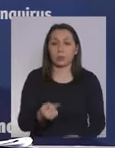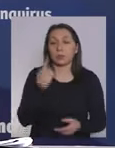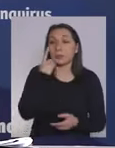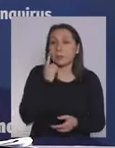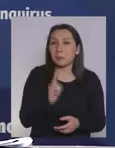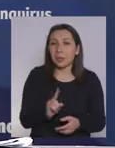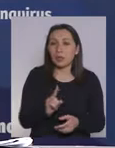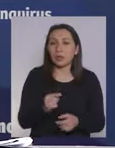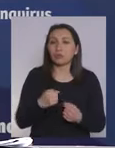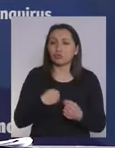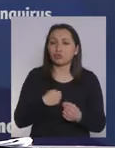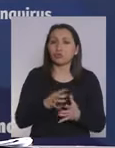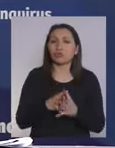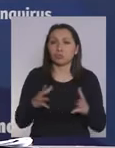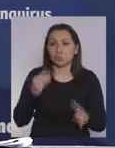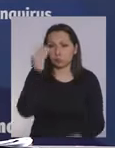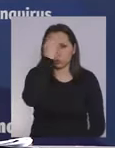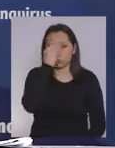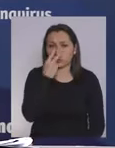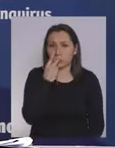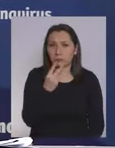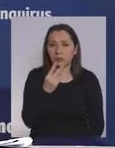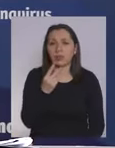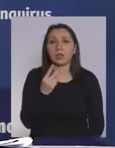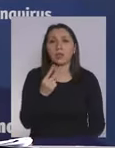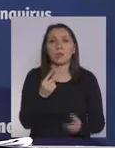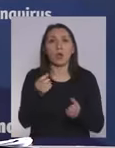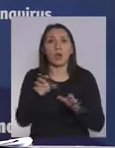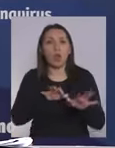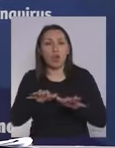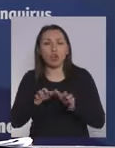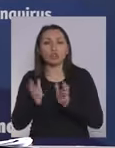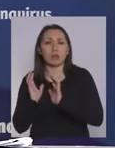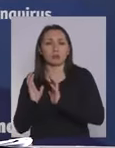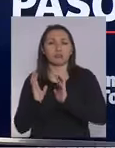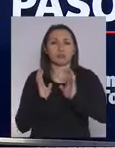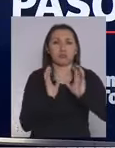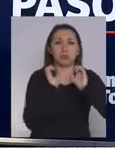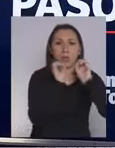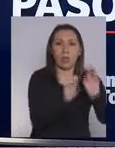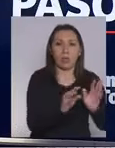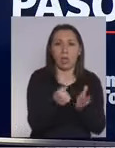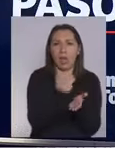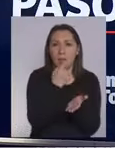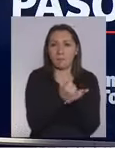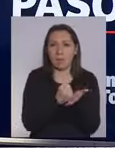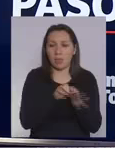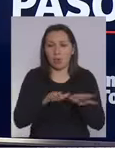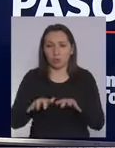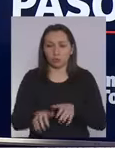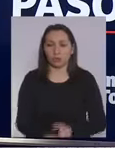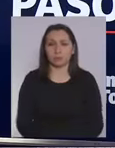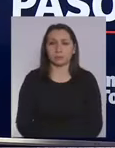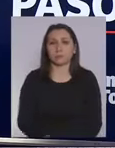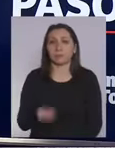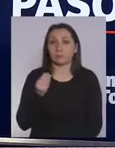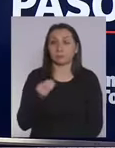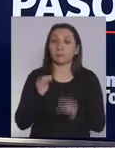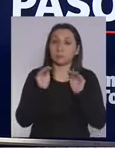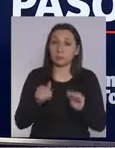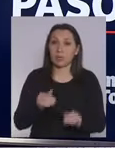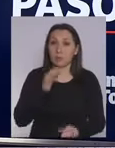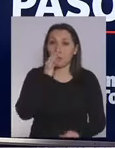embargo estoy muy preocupado por el traslado de insumos médicos arturo zúñiga bueno tal